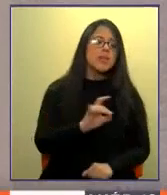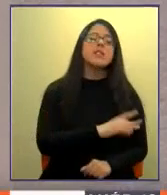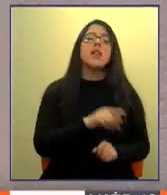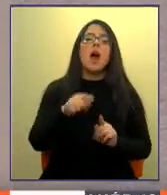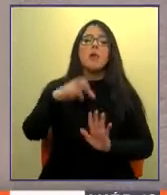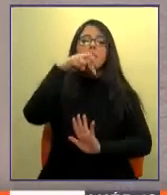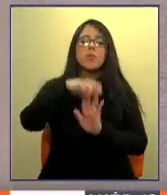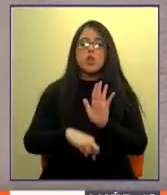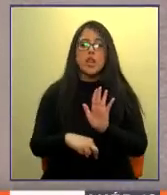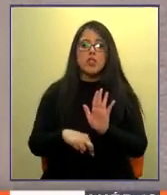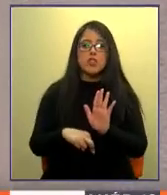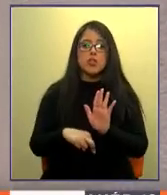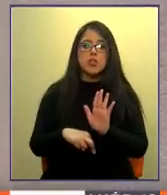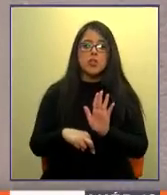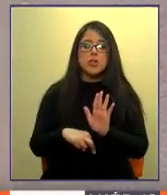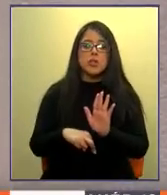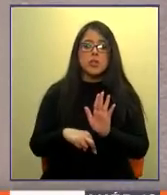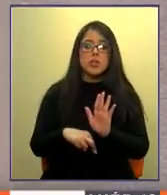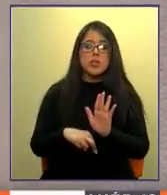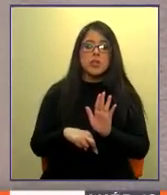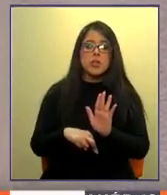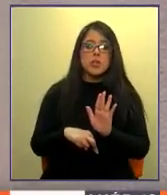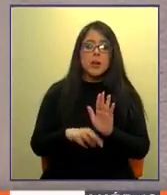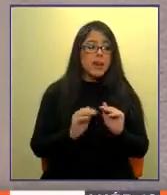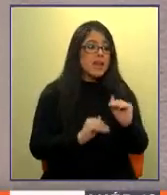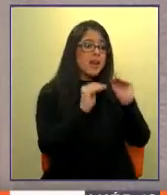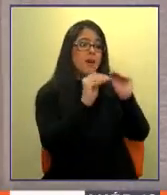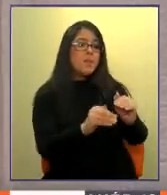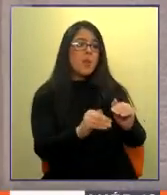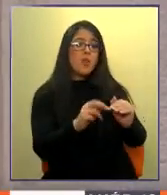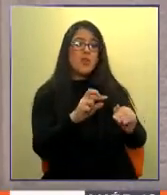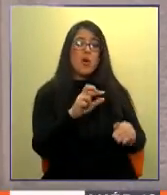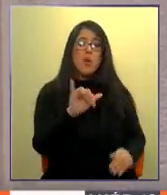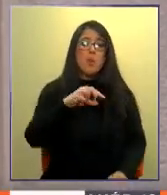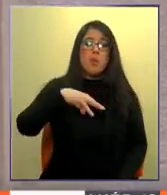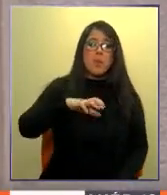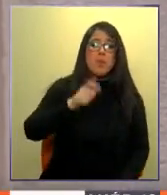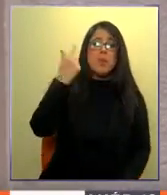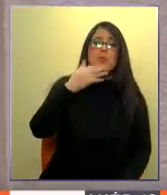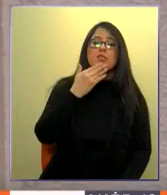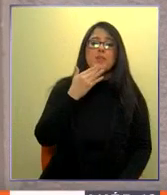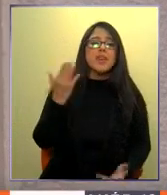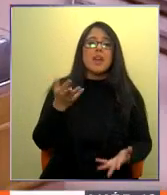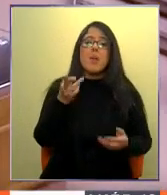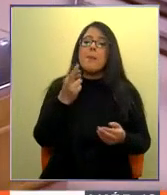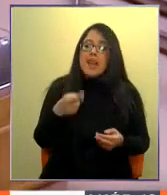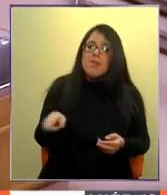proyecto no solo pro PYME, sino que un proyecto pro reactivación